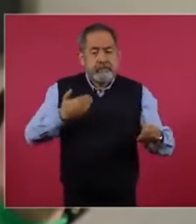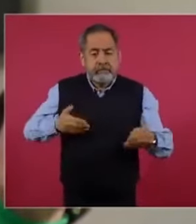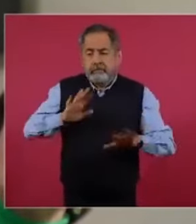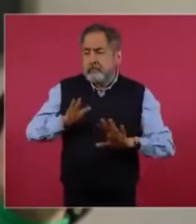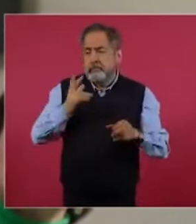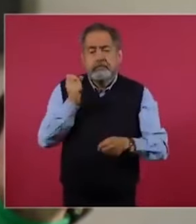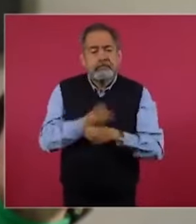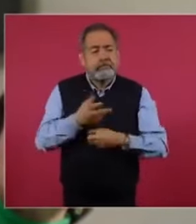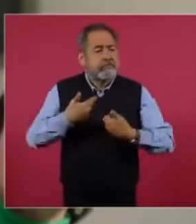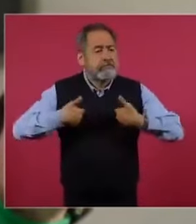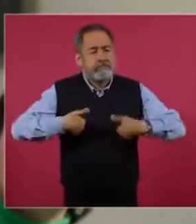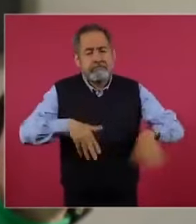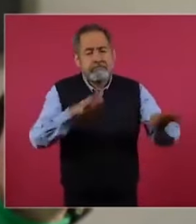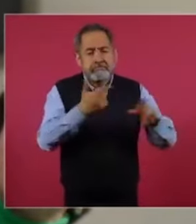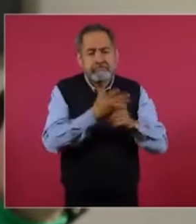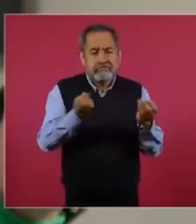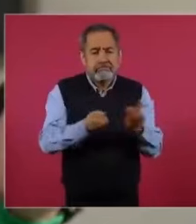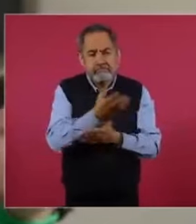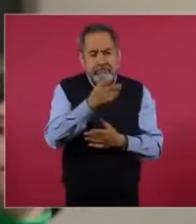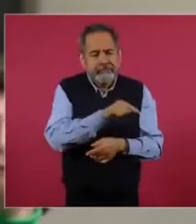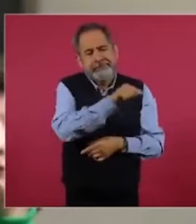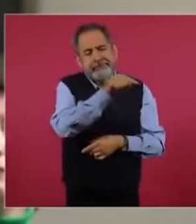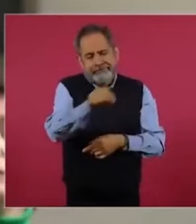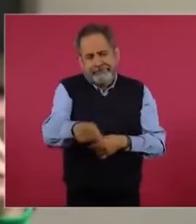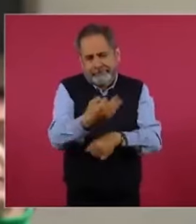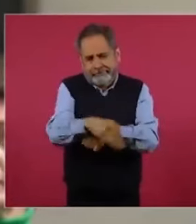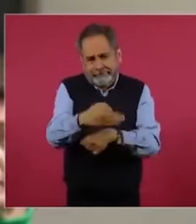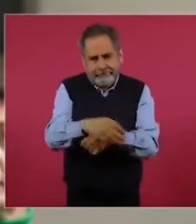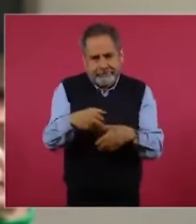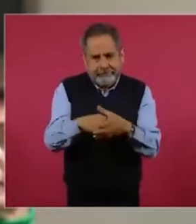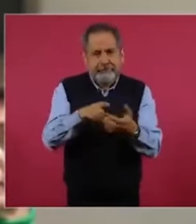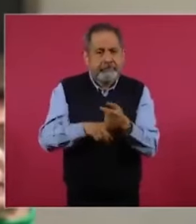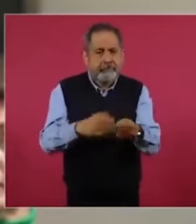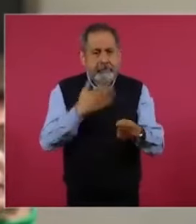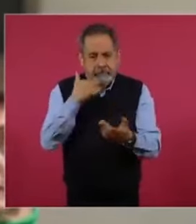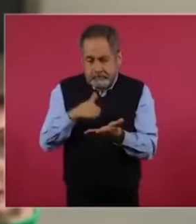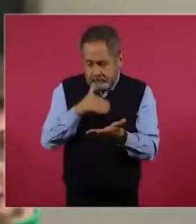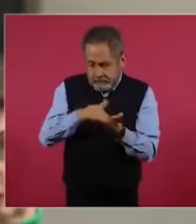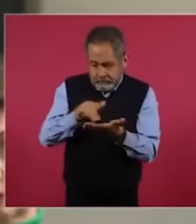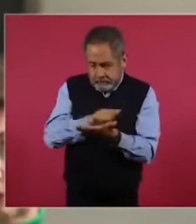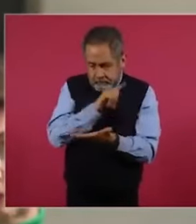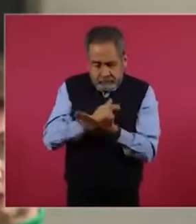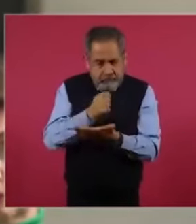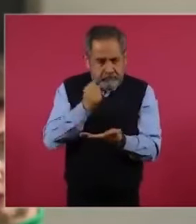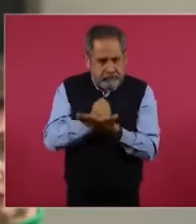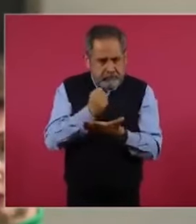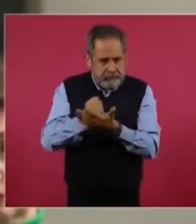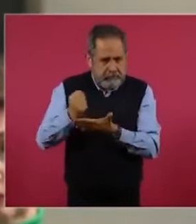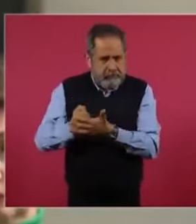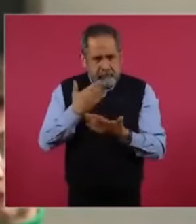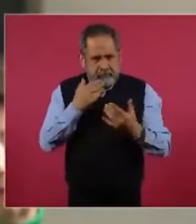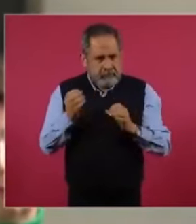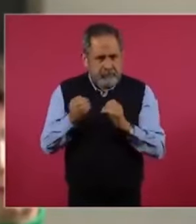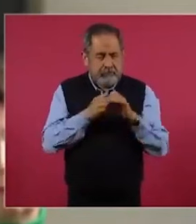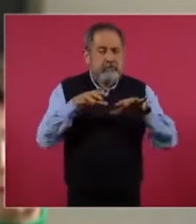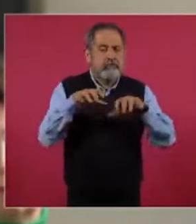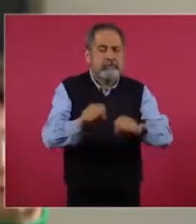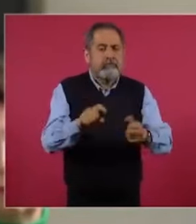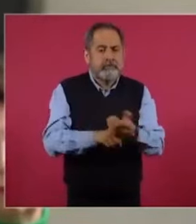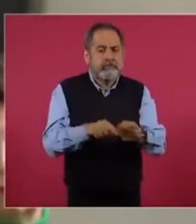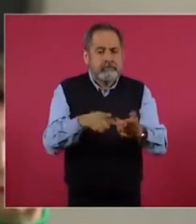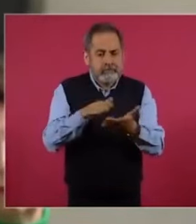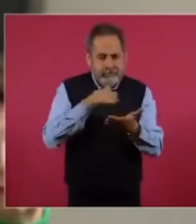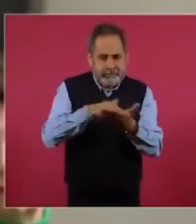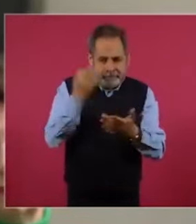intervenido en ese proceso además el presidente López Obrador ha señalado que la fiscalía general de la república